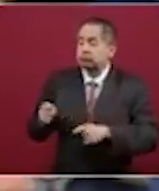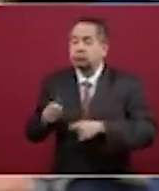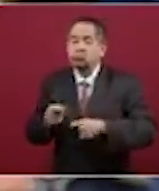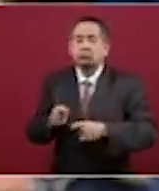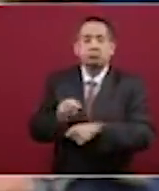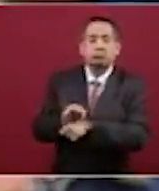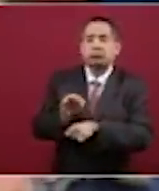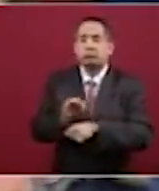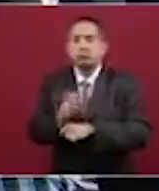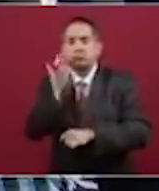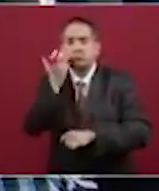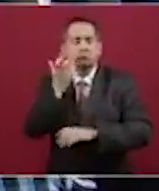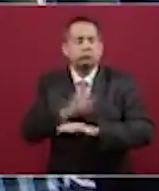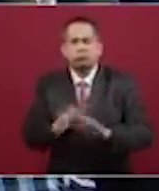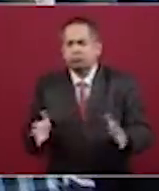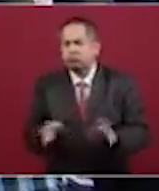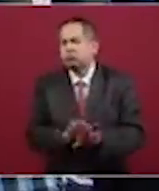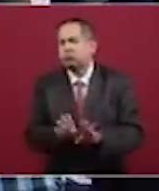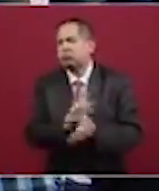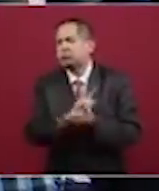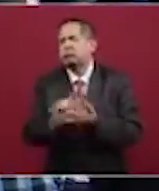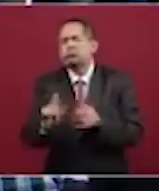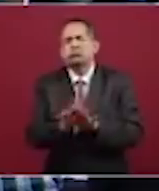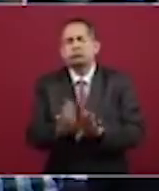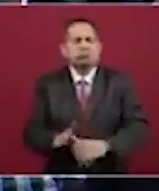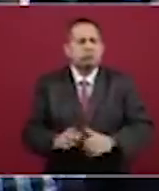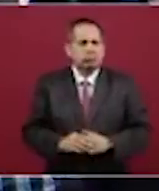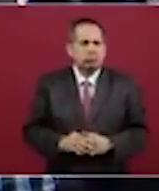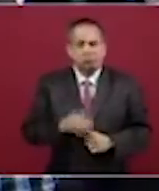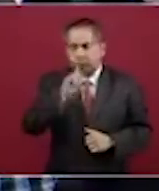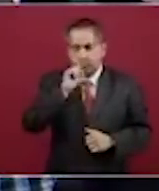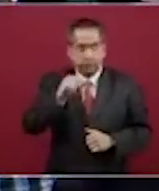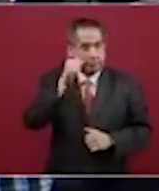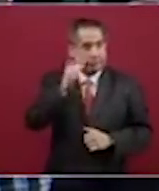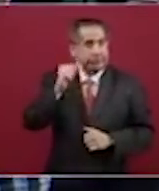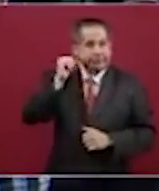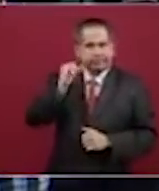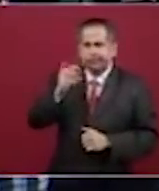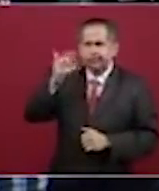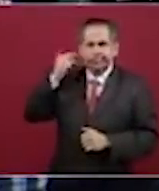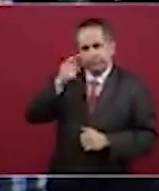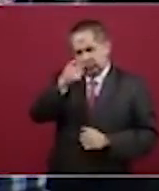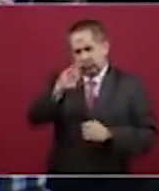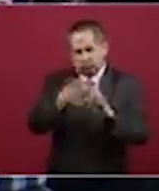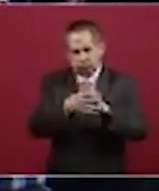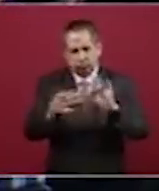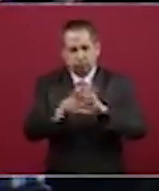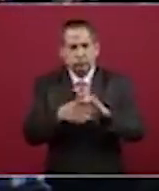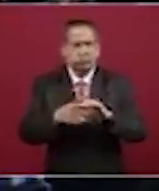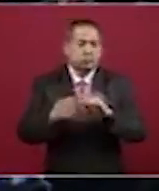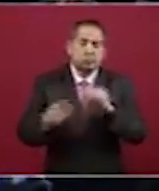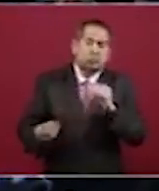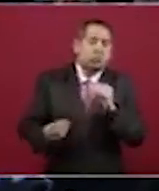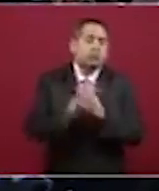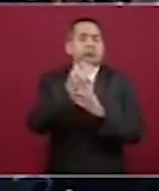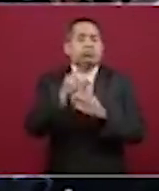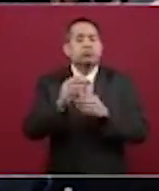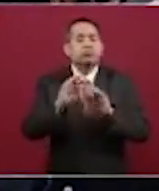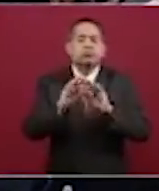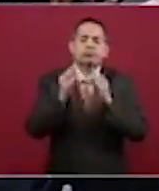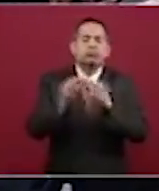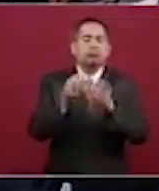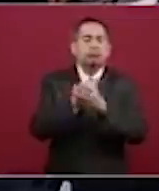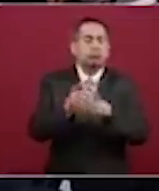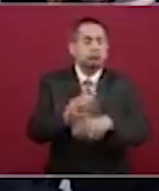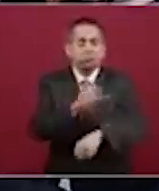ahí? También ayer, en otro tema, usted esta semana habló sobre la nueva estructura que tendrán